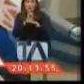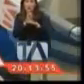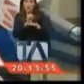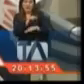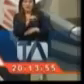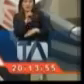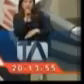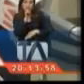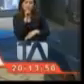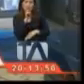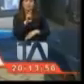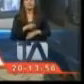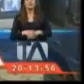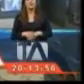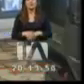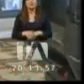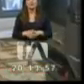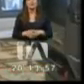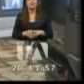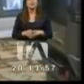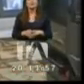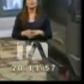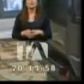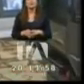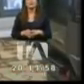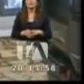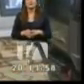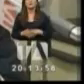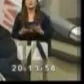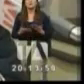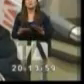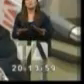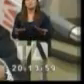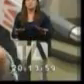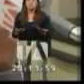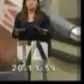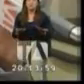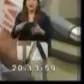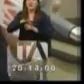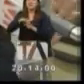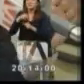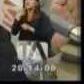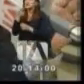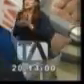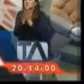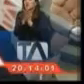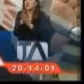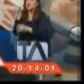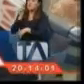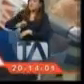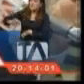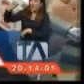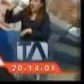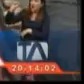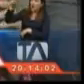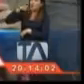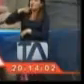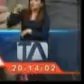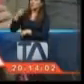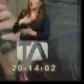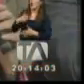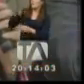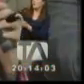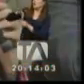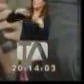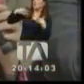la canciller. Pero eso hasta ahora no ha pasado. Bueno, porque la canciller está en Rusia consiguiendo votos. Pero al